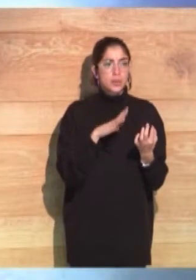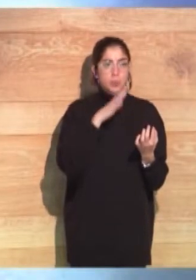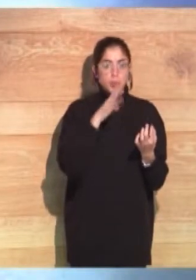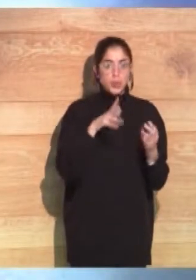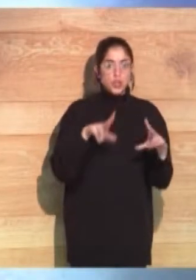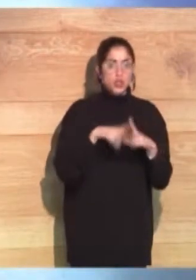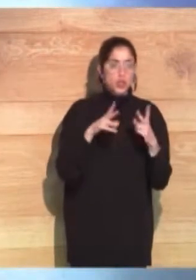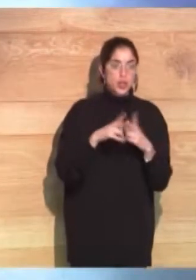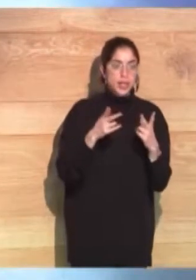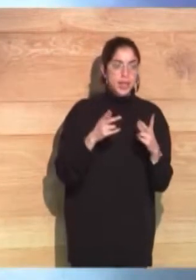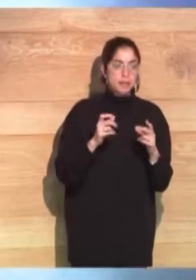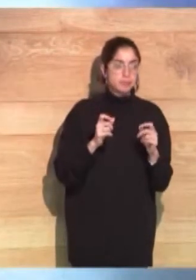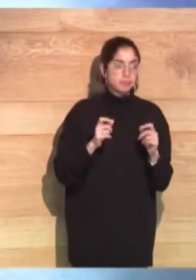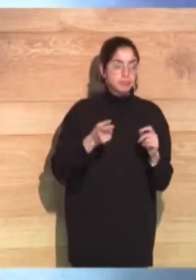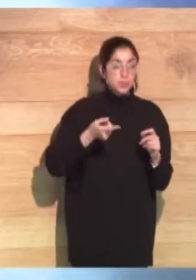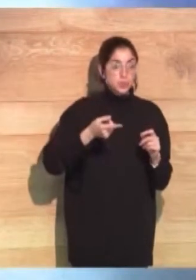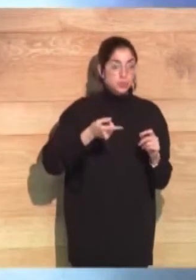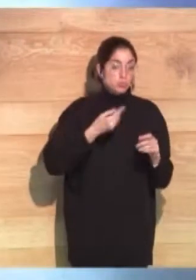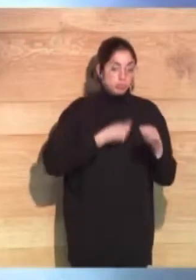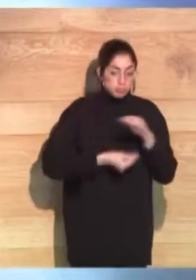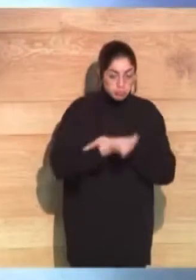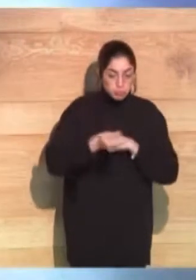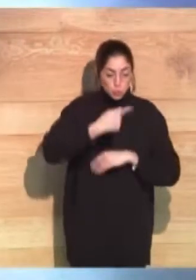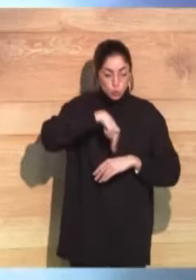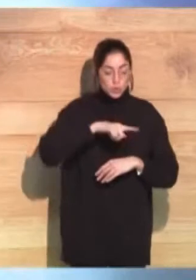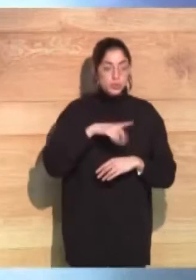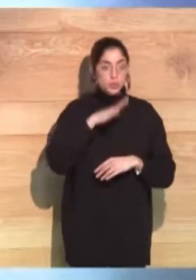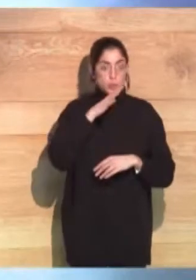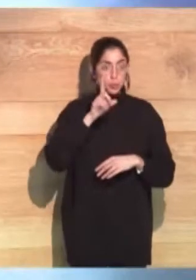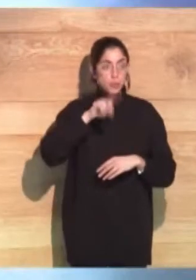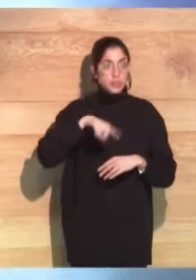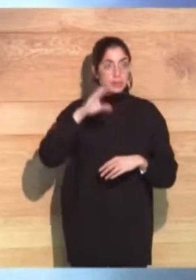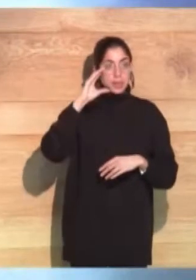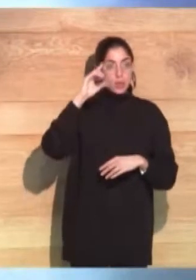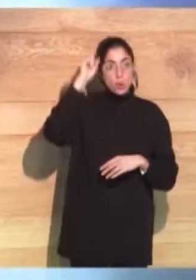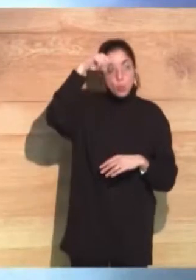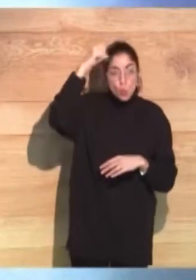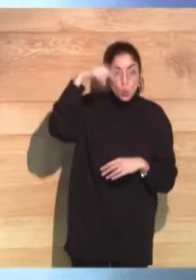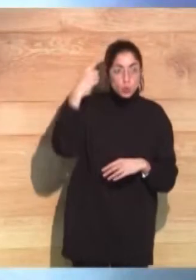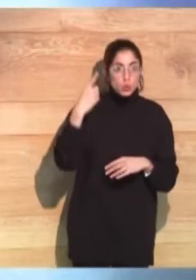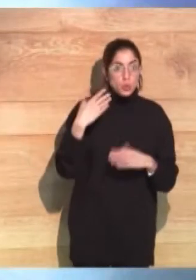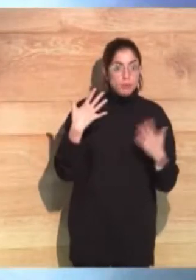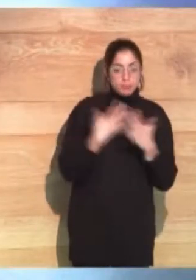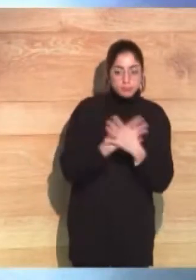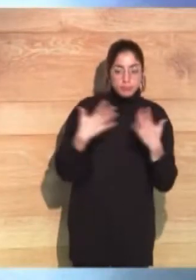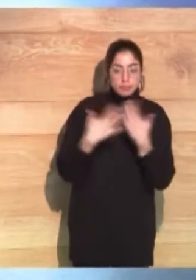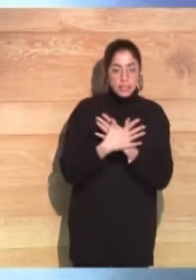sociedad y al hecho de que nuestra cultura se funda en comunidades, pudimos,